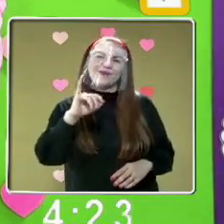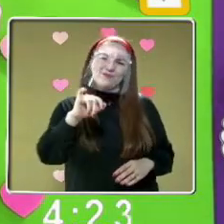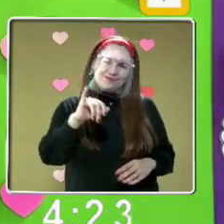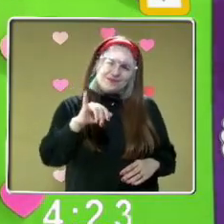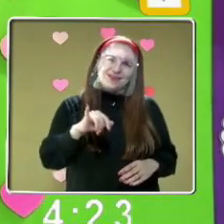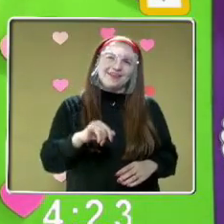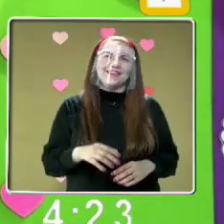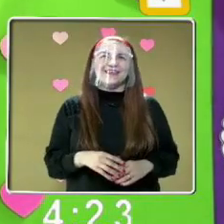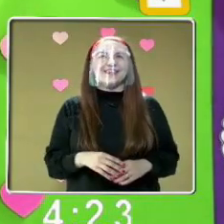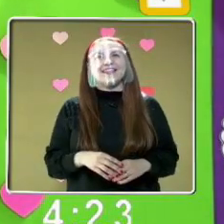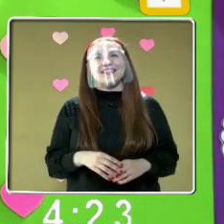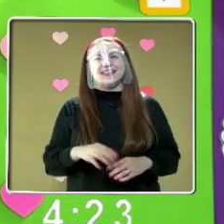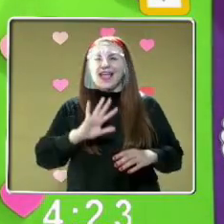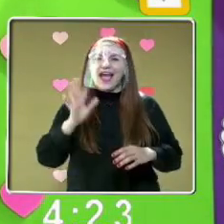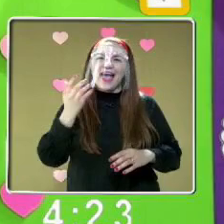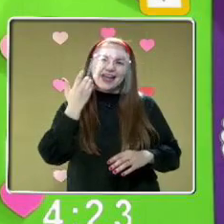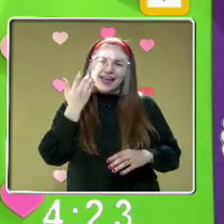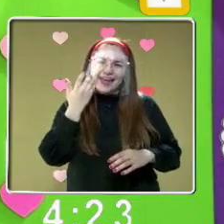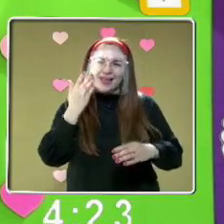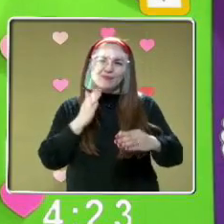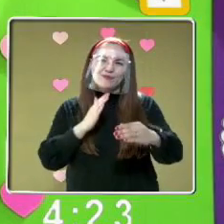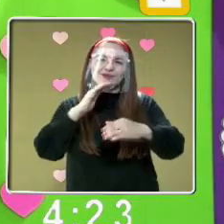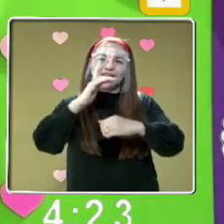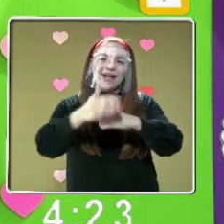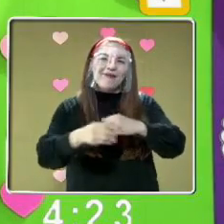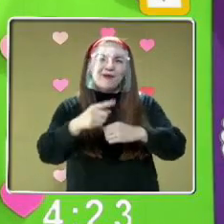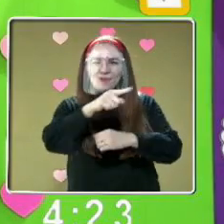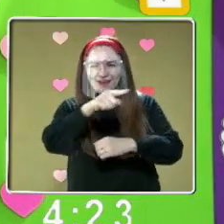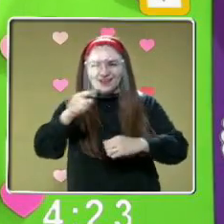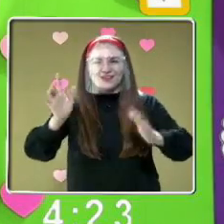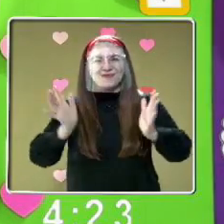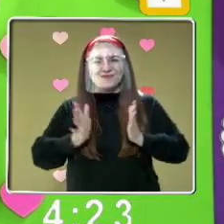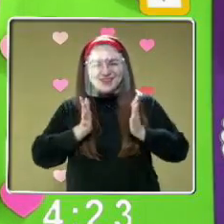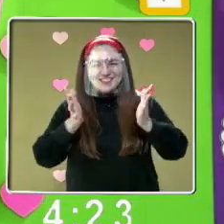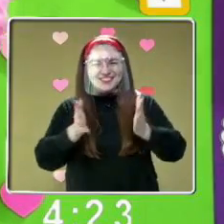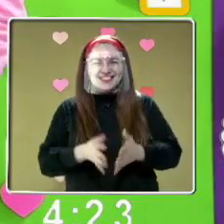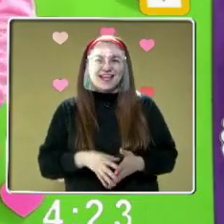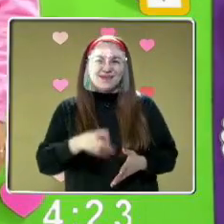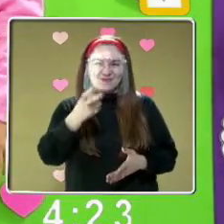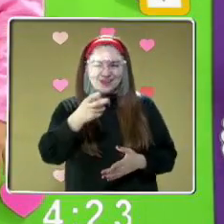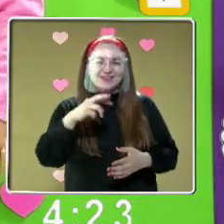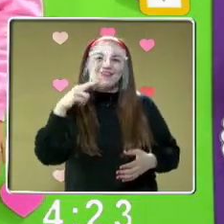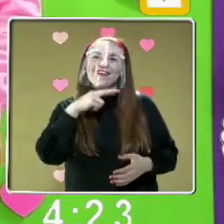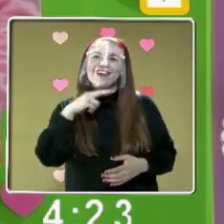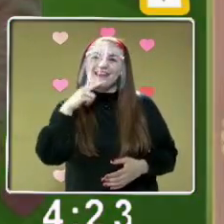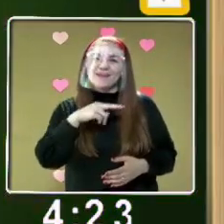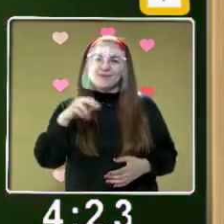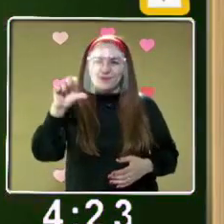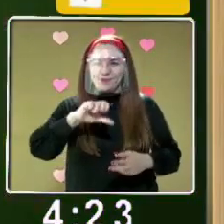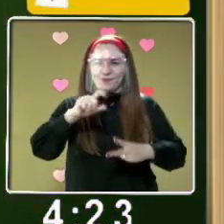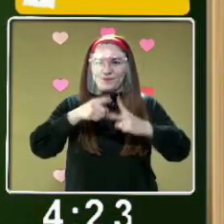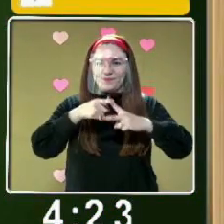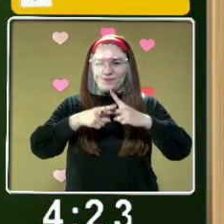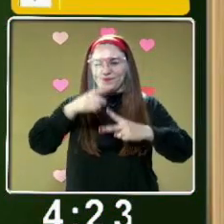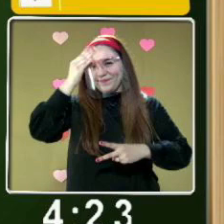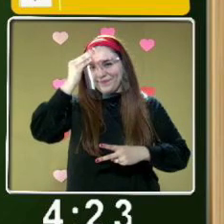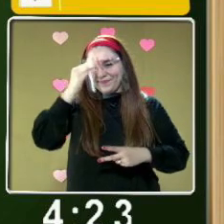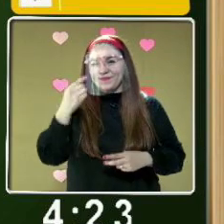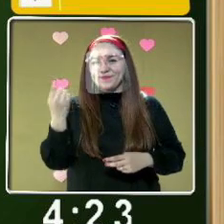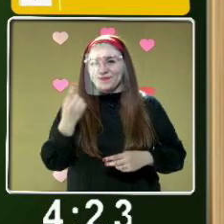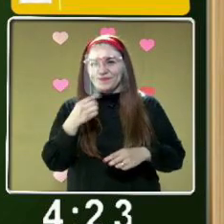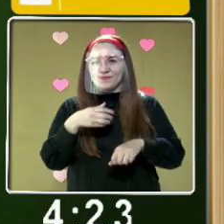su sorpresa y queremos llegar ya a ese punto también de la sorpresa, maestra. Pero ¿qué fue lo que aprendimos el día de hoy aquí en matemáticas? Bueno, número